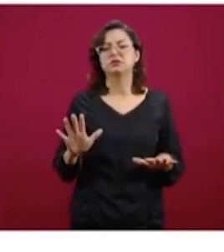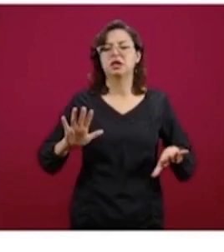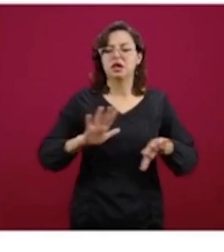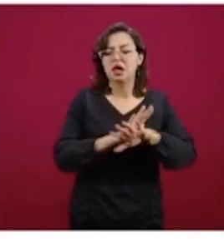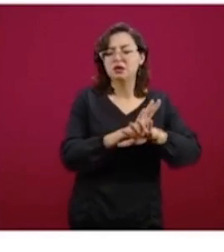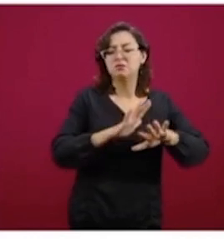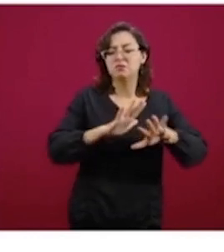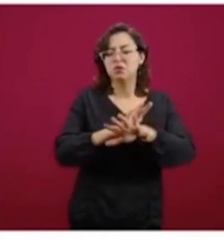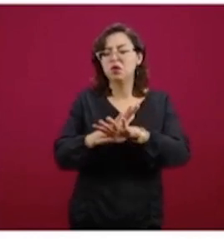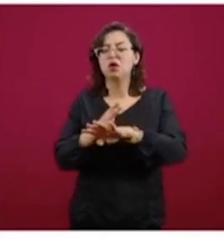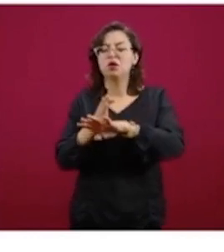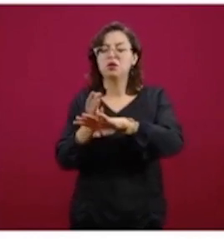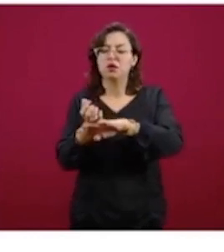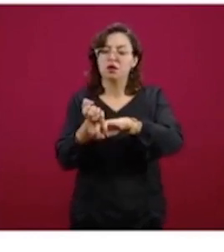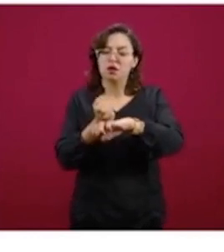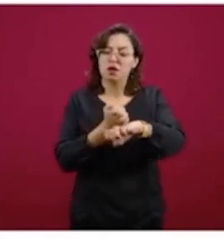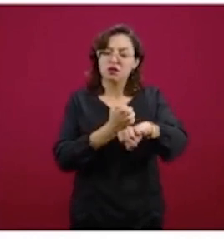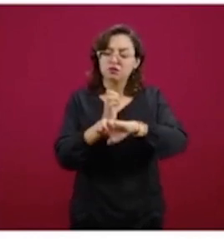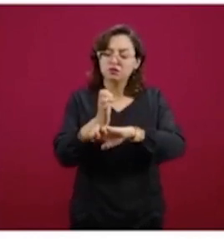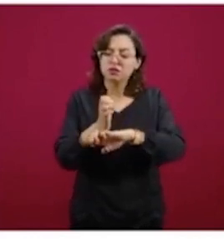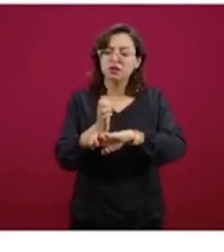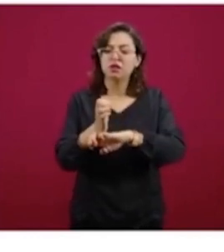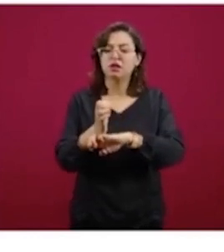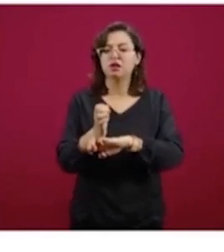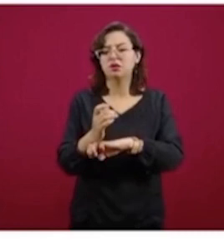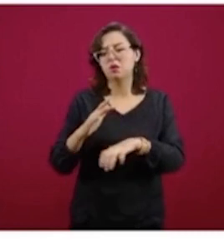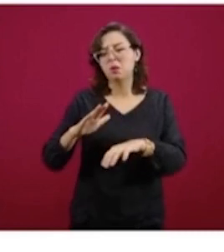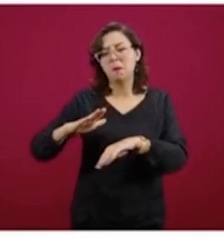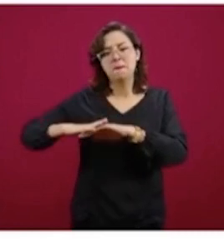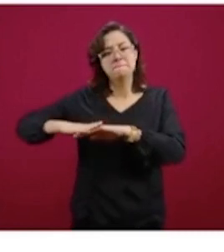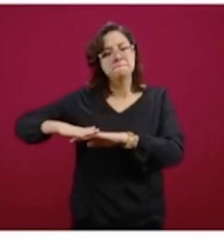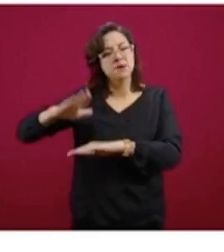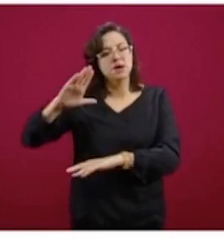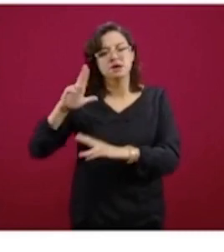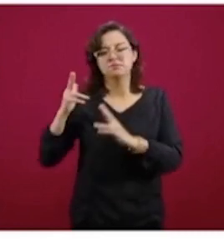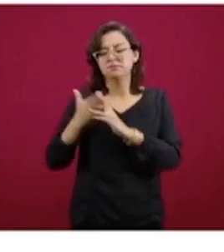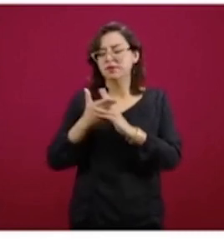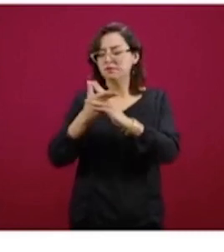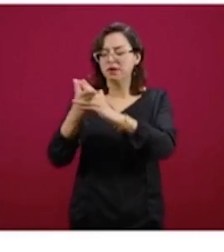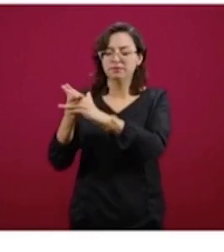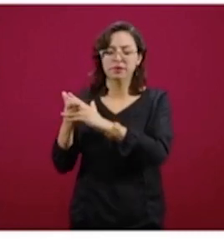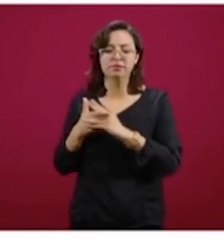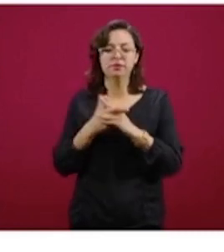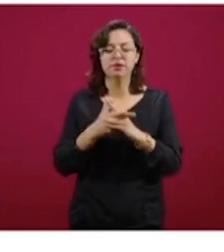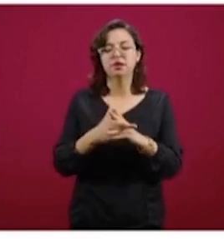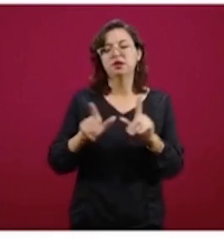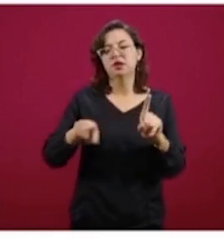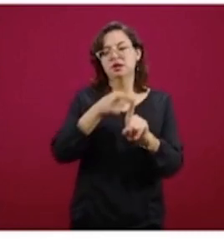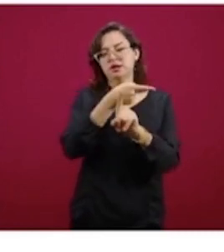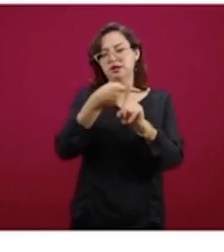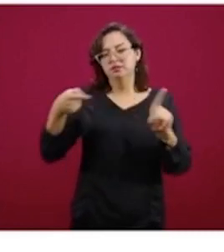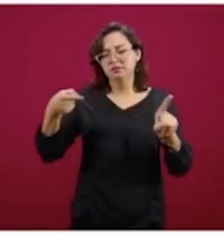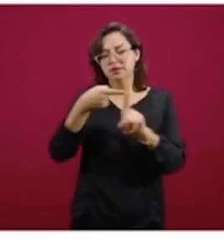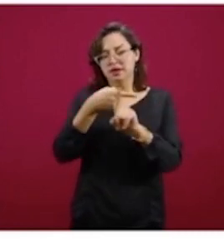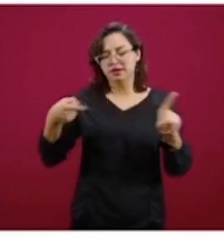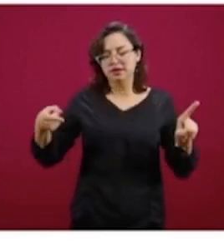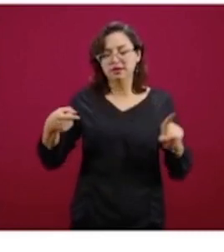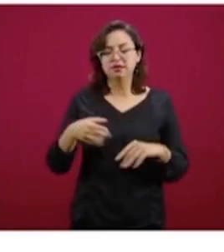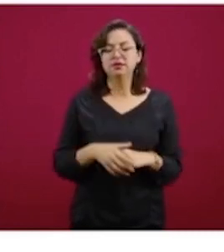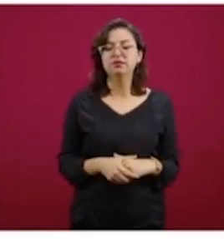reacomodo los estados que tienen mayor número de homicidios. Esta es la media nacional.